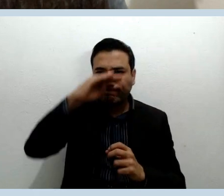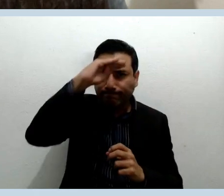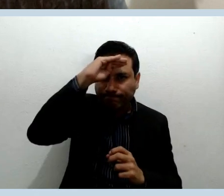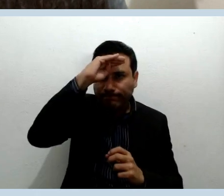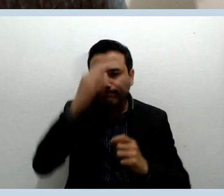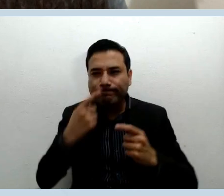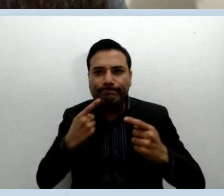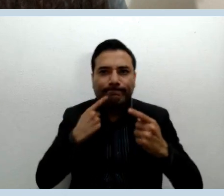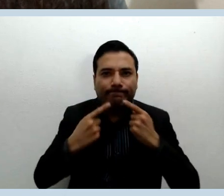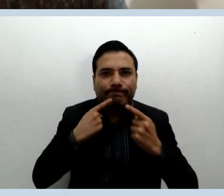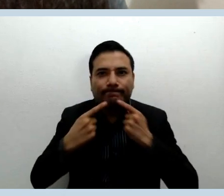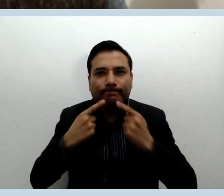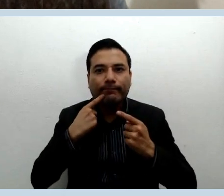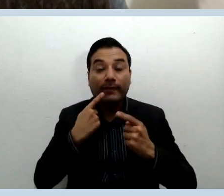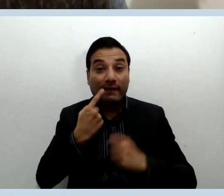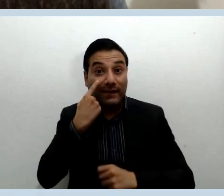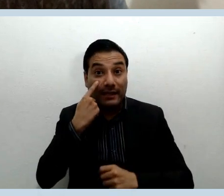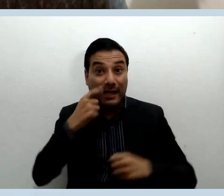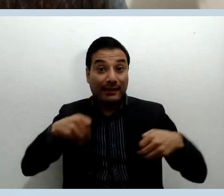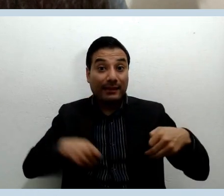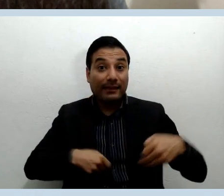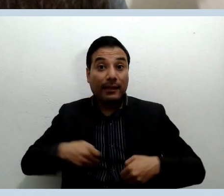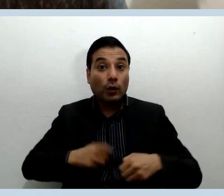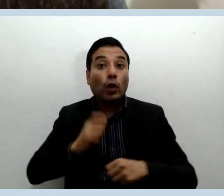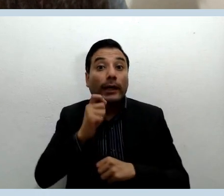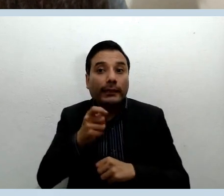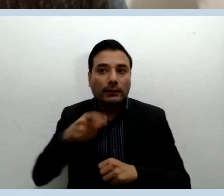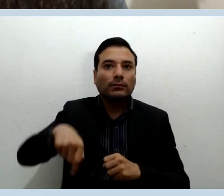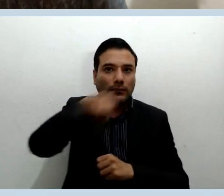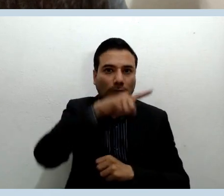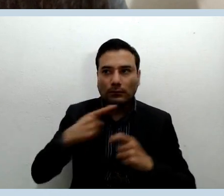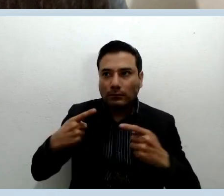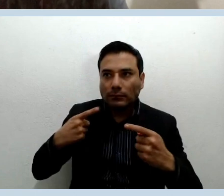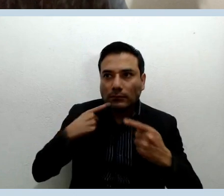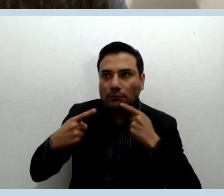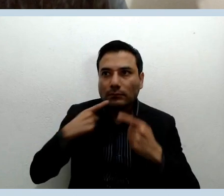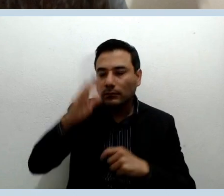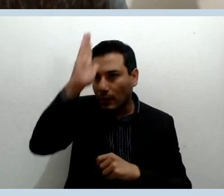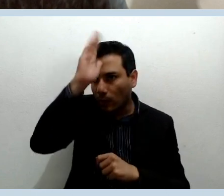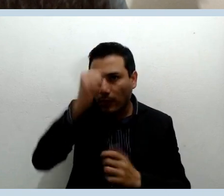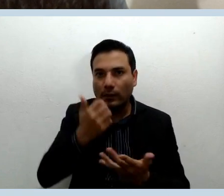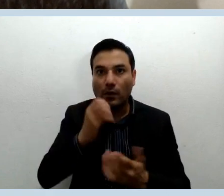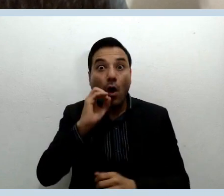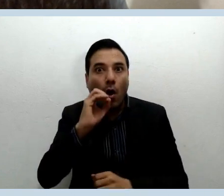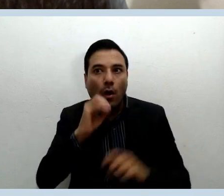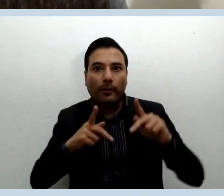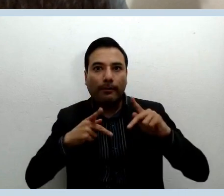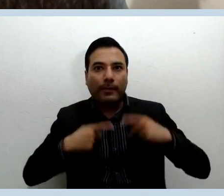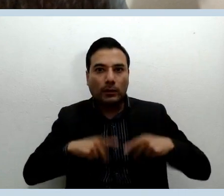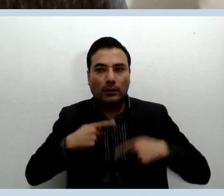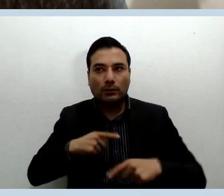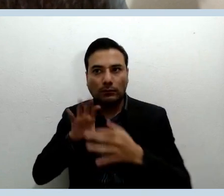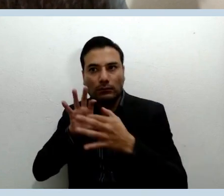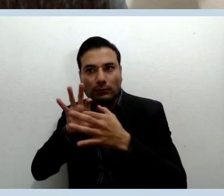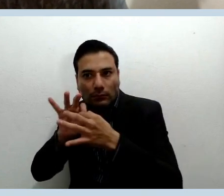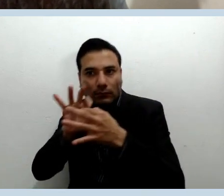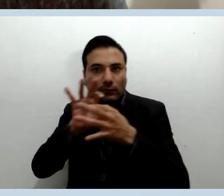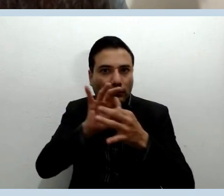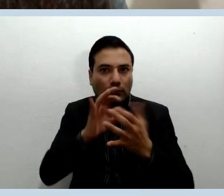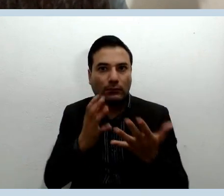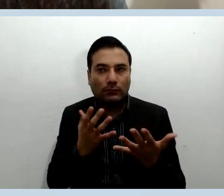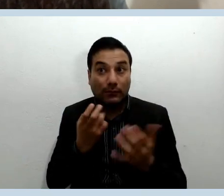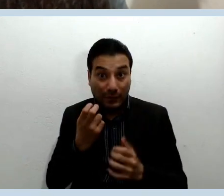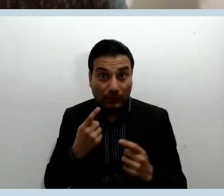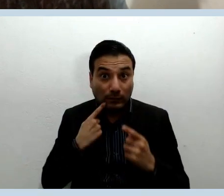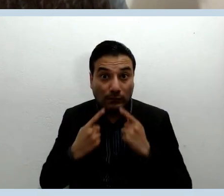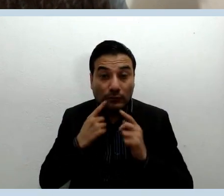que hacer teatro es ponerse de acuerdo o es eh hacer vínculos entonces viene ese